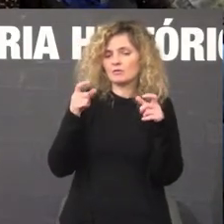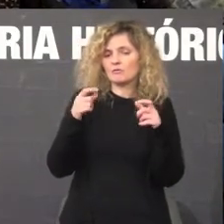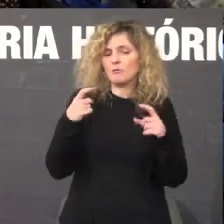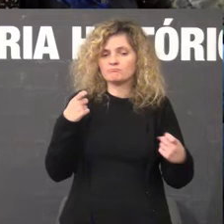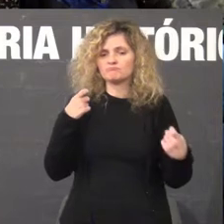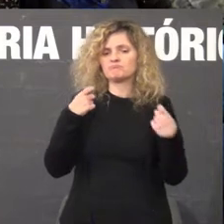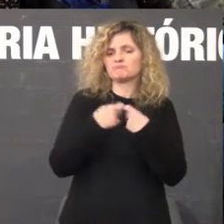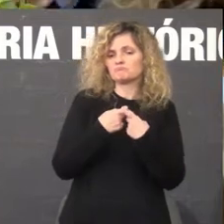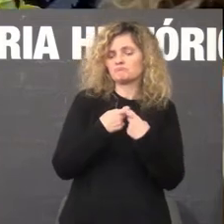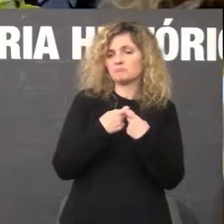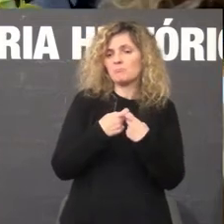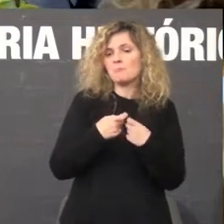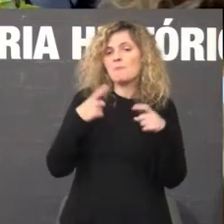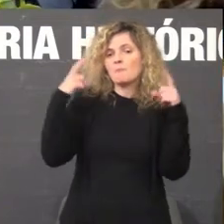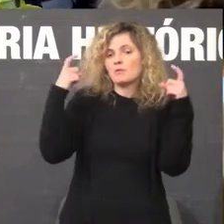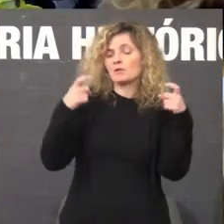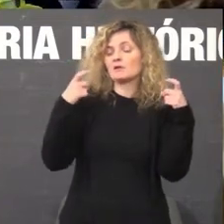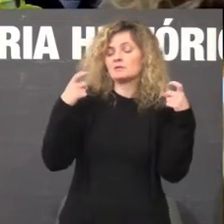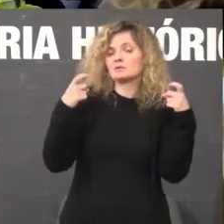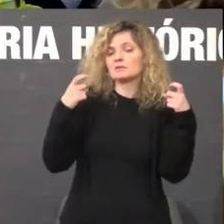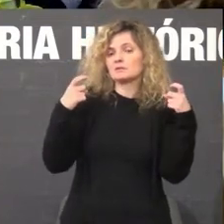oposición, podían intentar